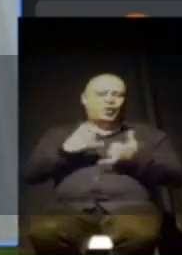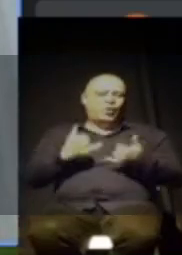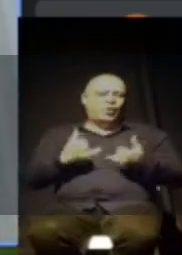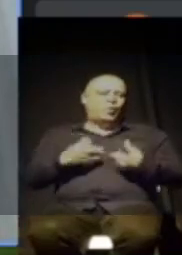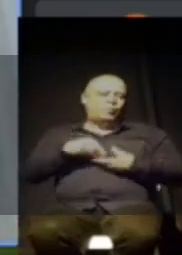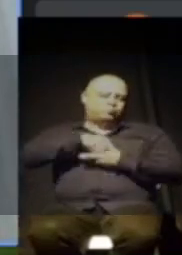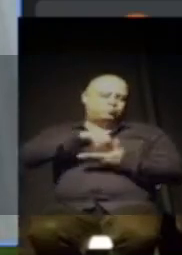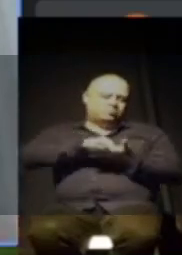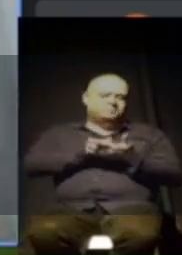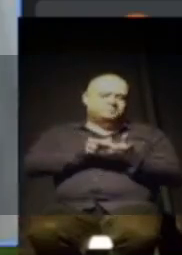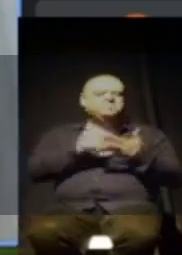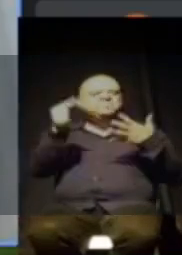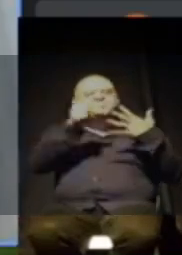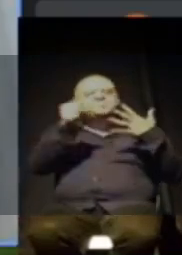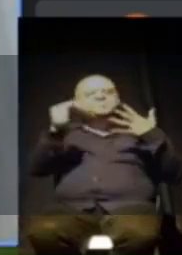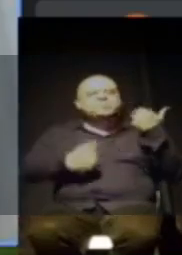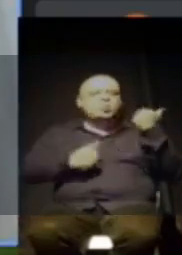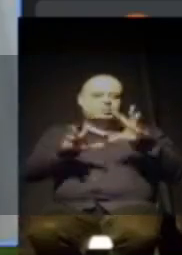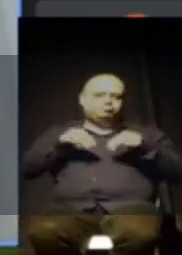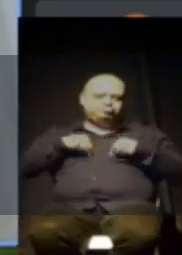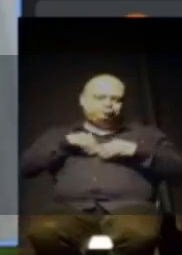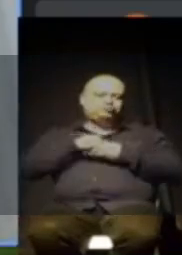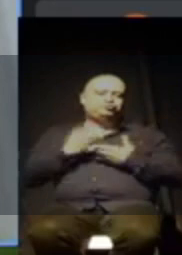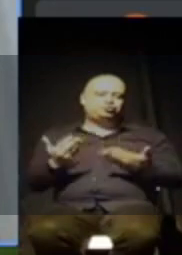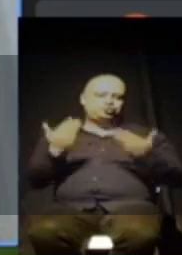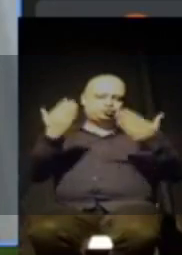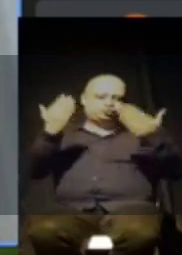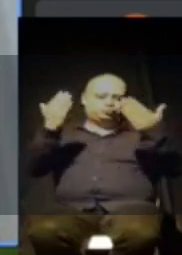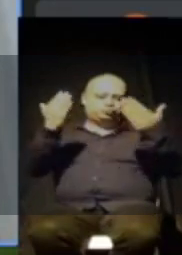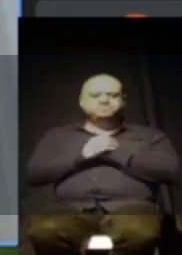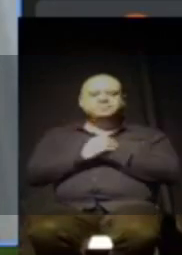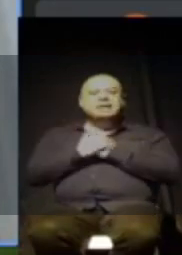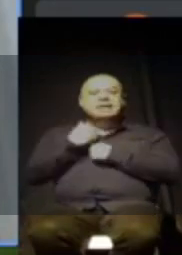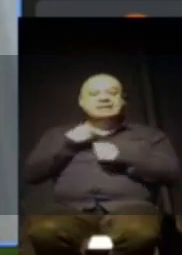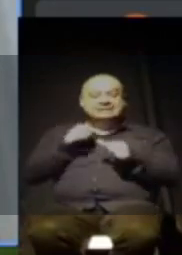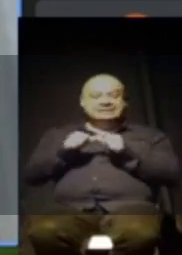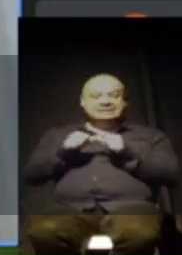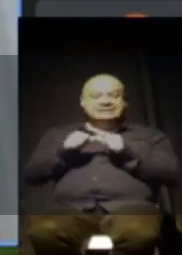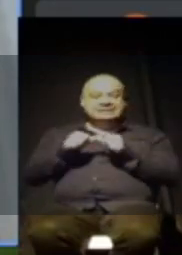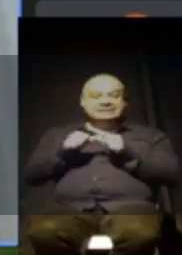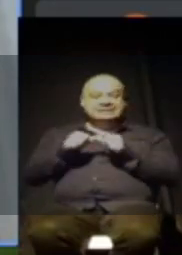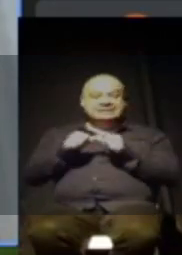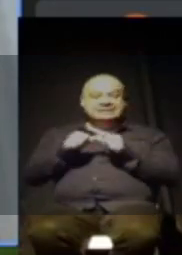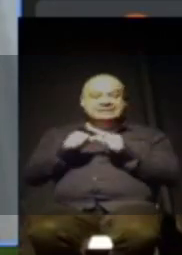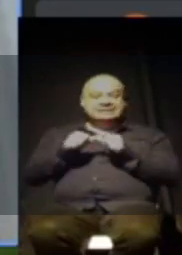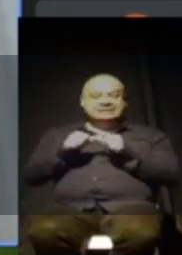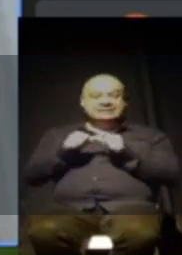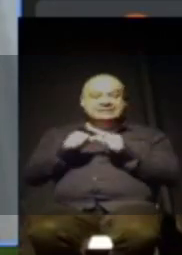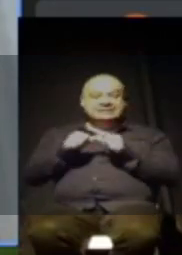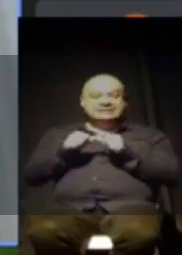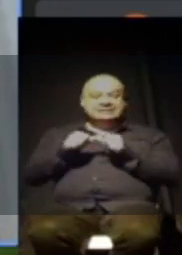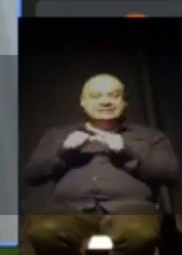Retomo algunos elementos como para Colombia insertarse en el siglo XXI